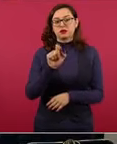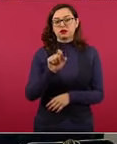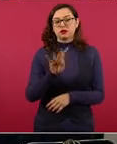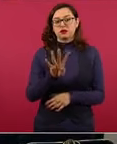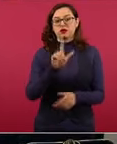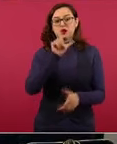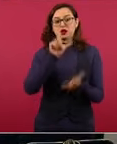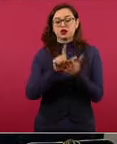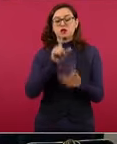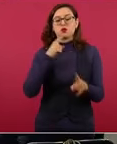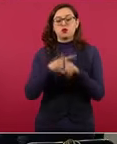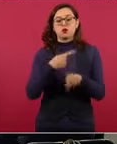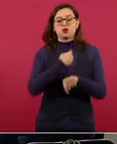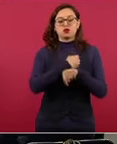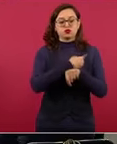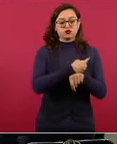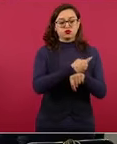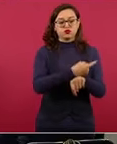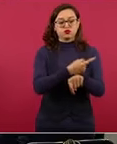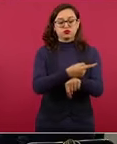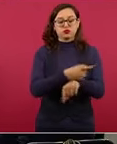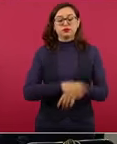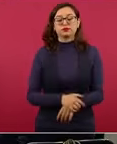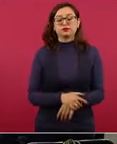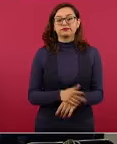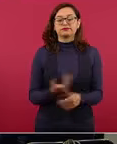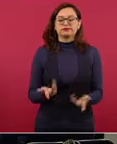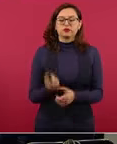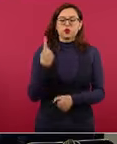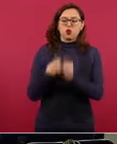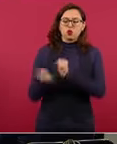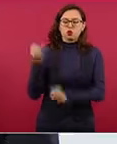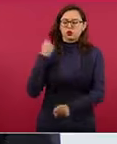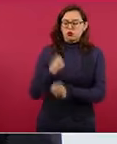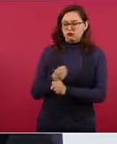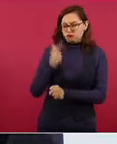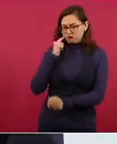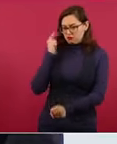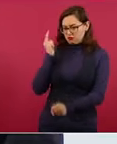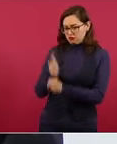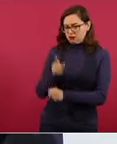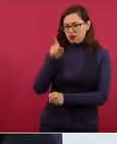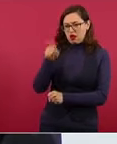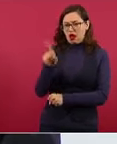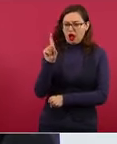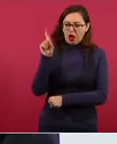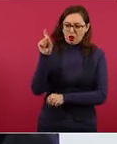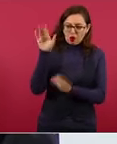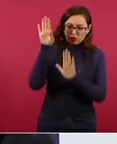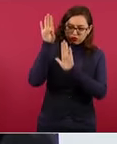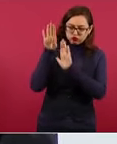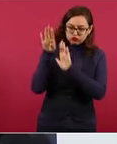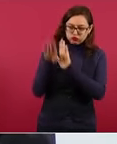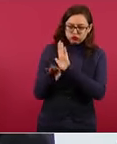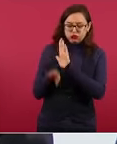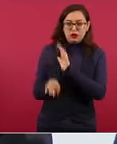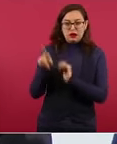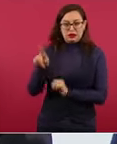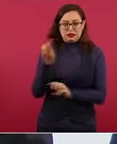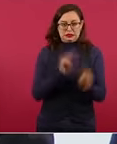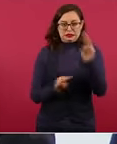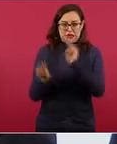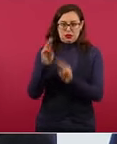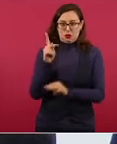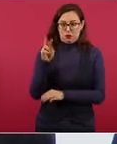viendo que la presa cerro estaba disminuyendo su capacidad en coordinación con el gobierno de